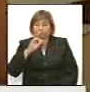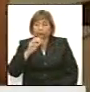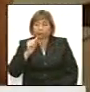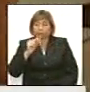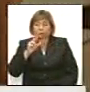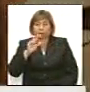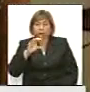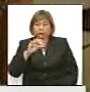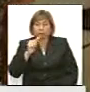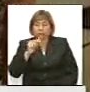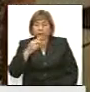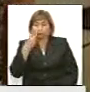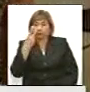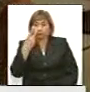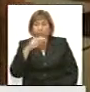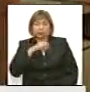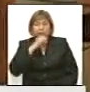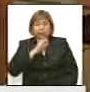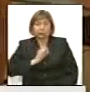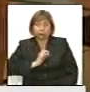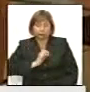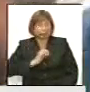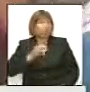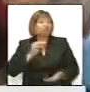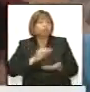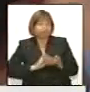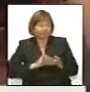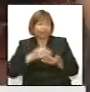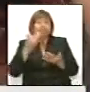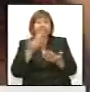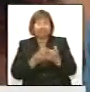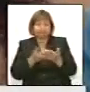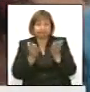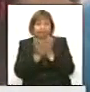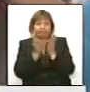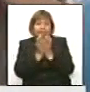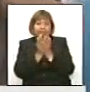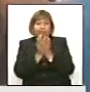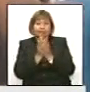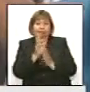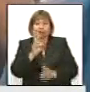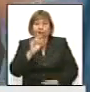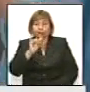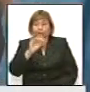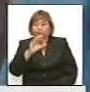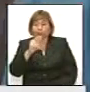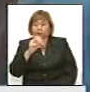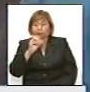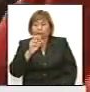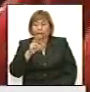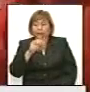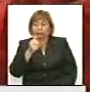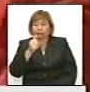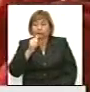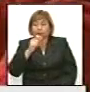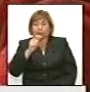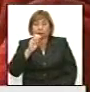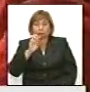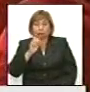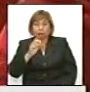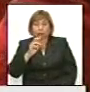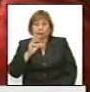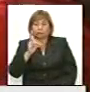y Albornoz, ambos de Chosica. Además llegaron hasta la institución educativa Víctor Raúl Ayala de la Torre de Ate y